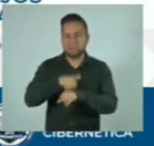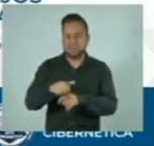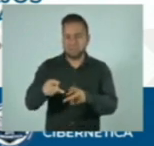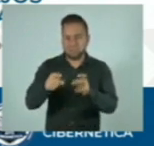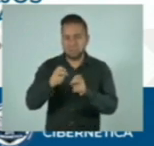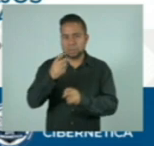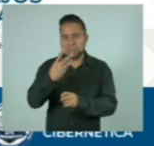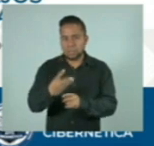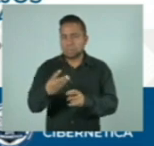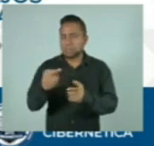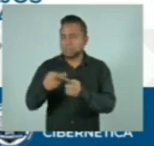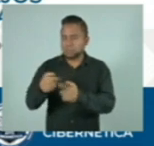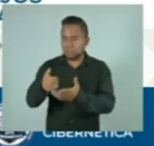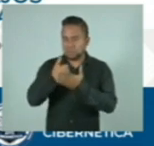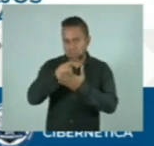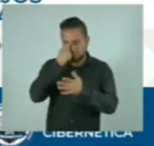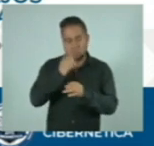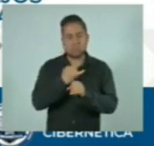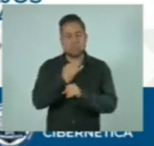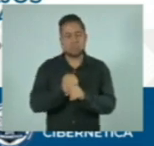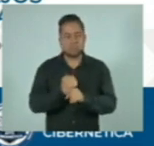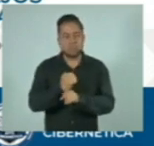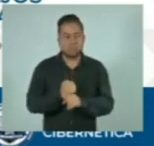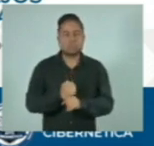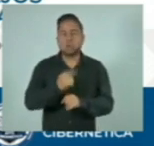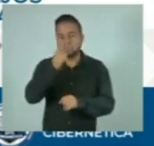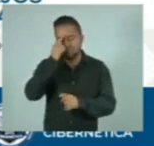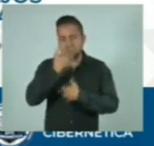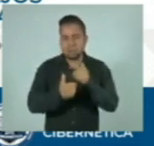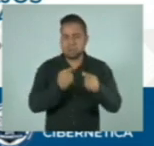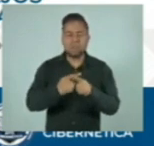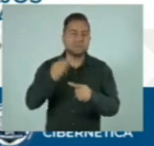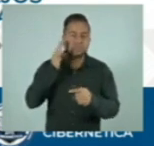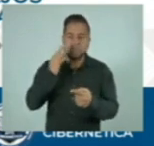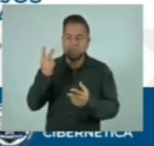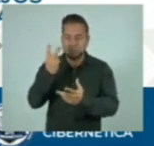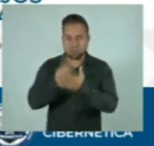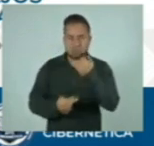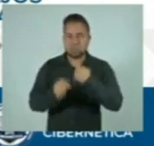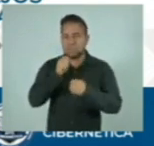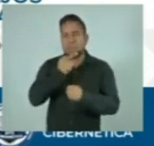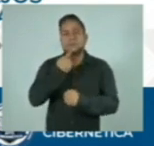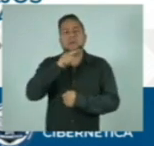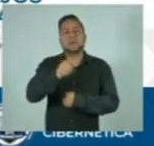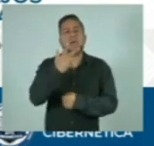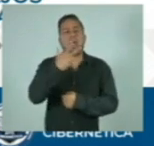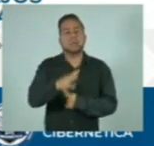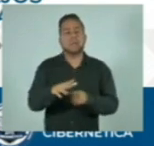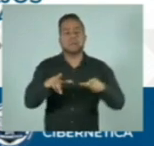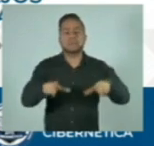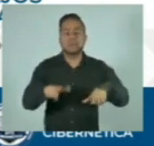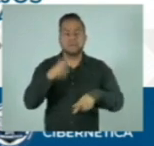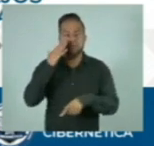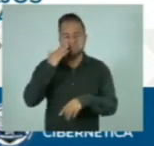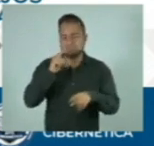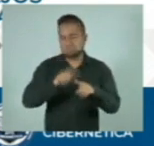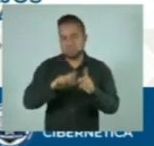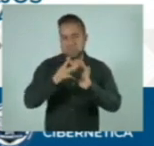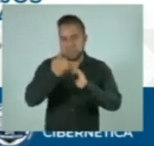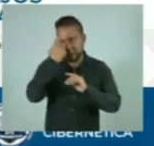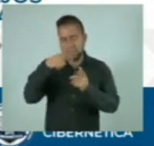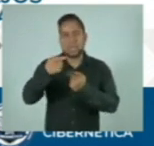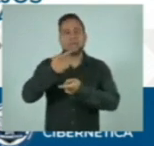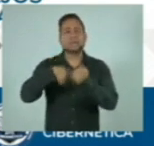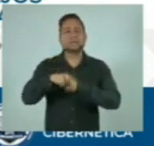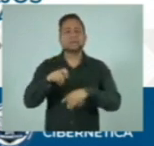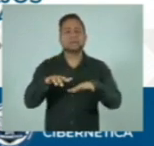3 oficios de colaboración de investigación y en seguimiento con la Fiscalía General del Estado. Se reportaron 10 cuentas de redes sociales por suplantación de